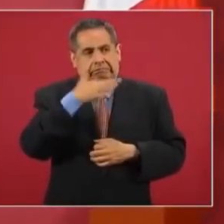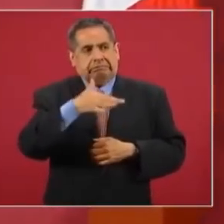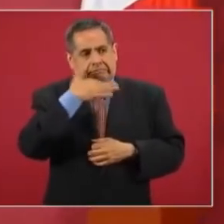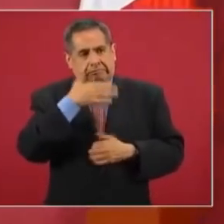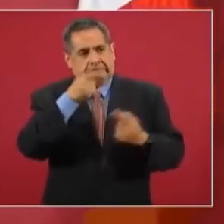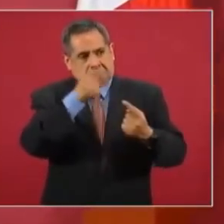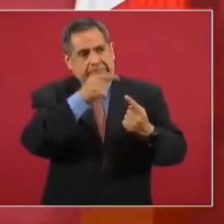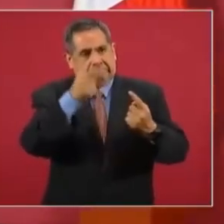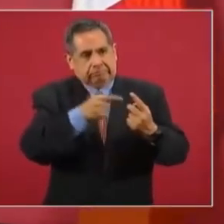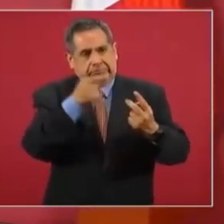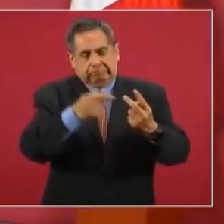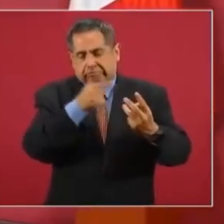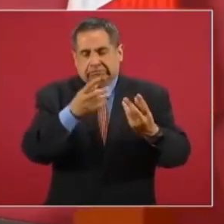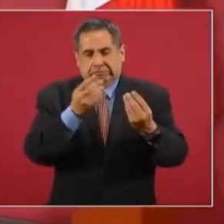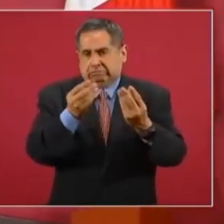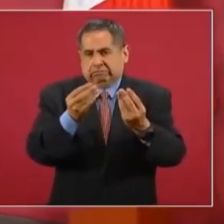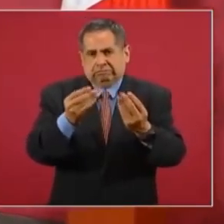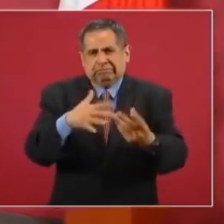fraude tras fraude.